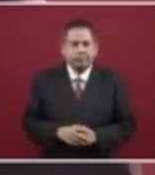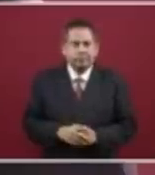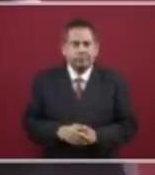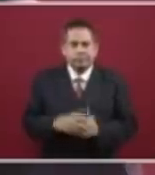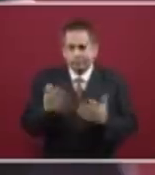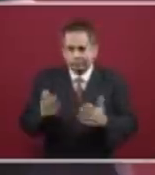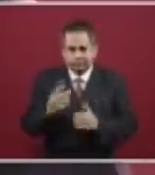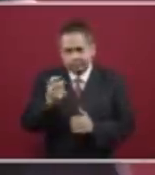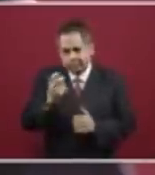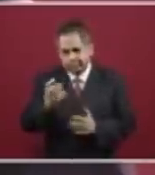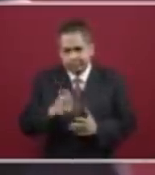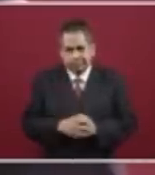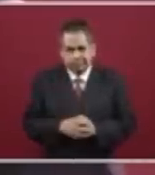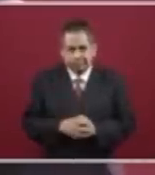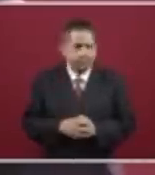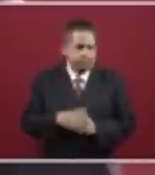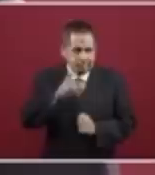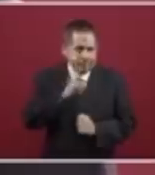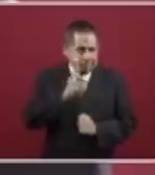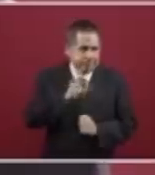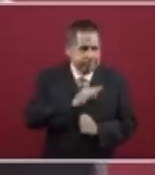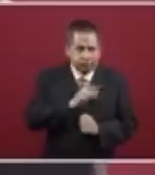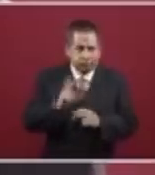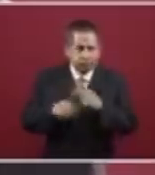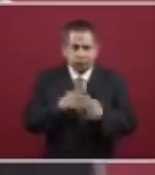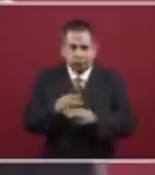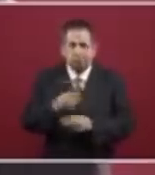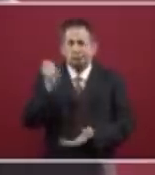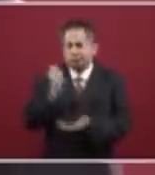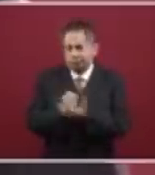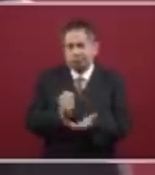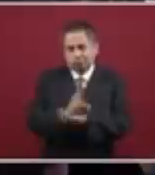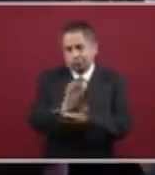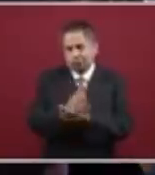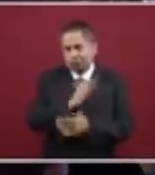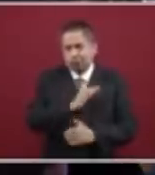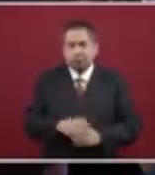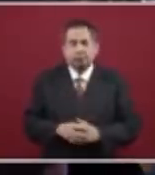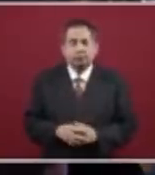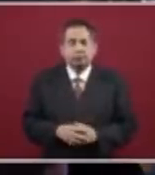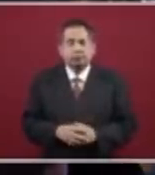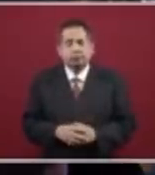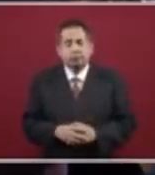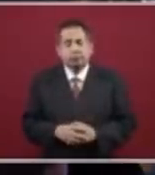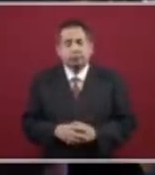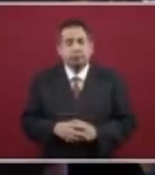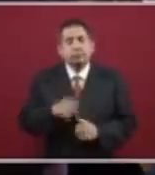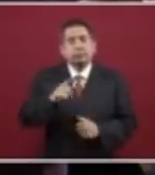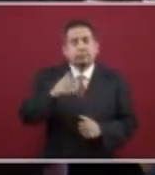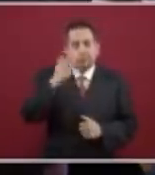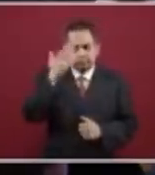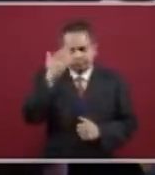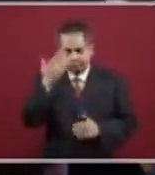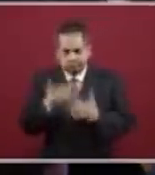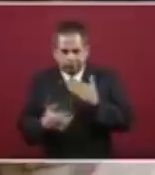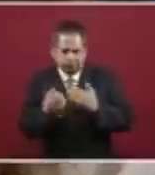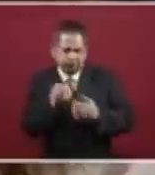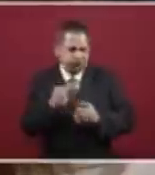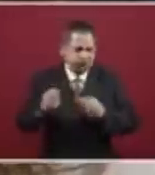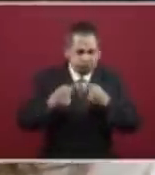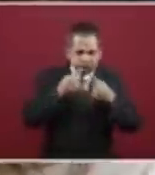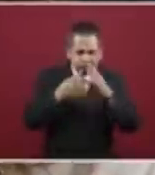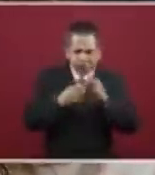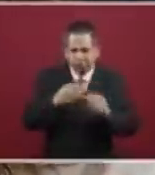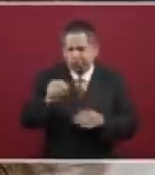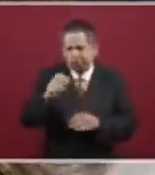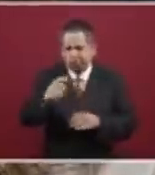y entonces se puede aprobar la nueva reforma. Presidente, ¿fue falta de capacidad de negociación de Ricardo Monreal para